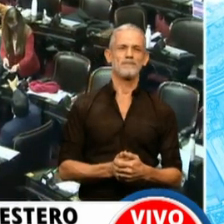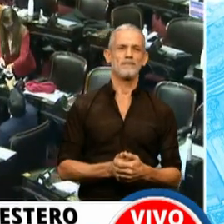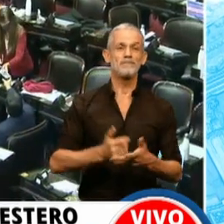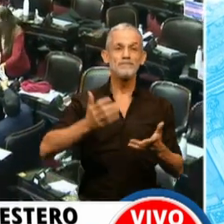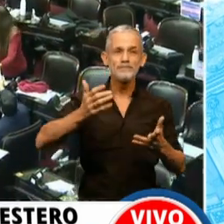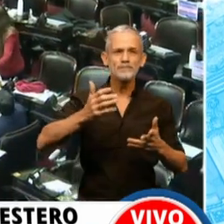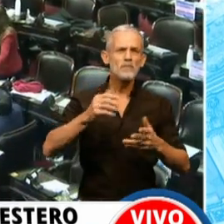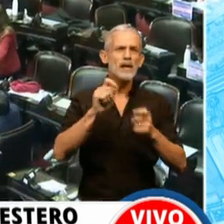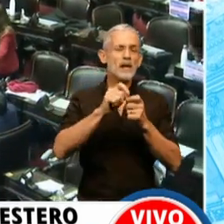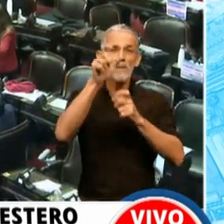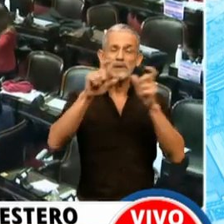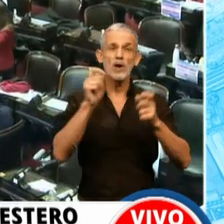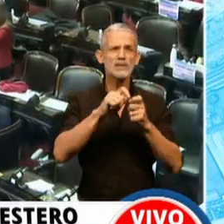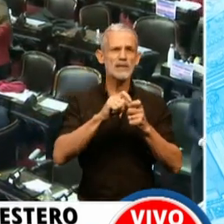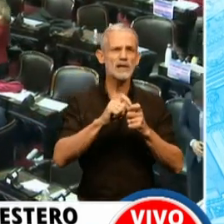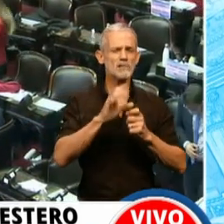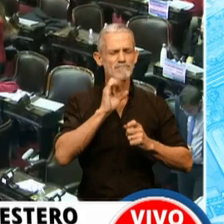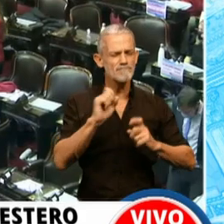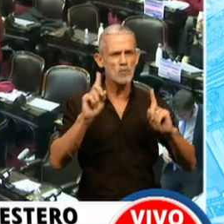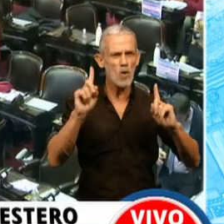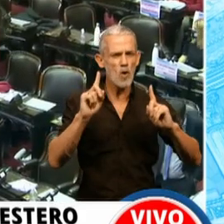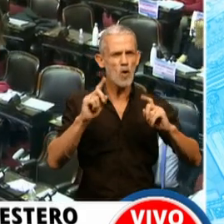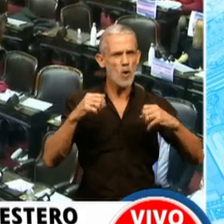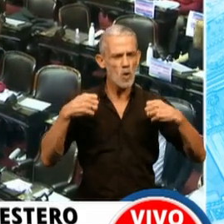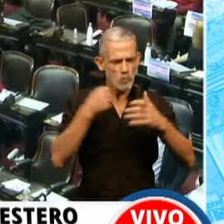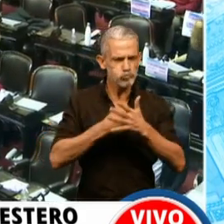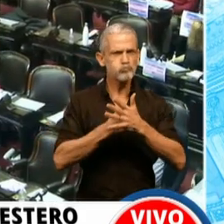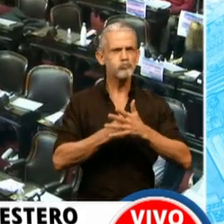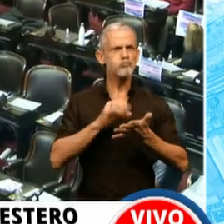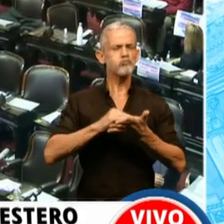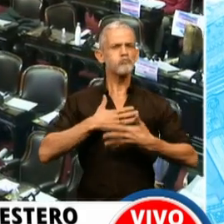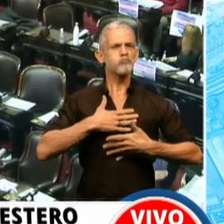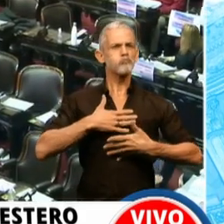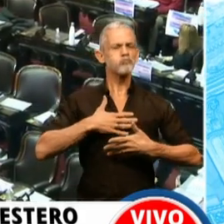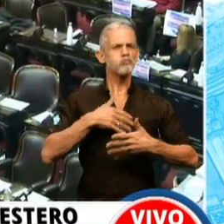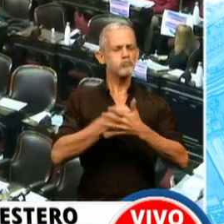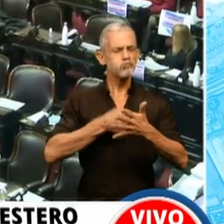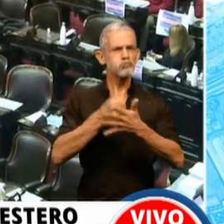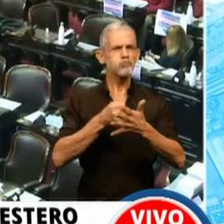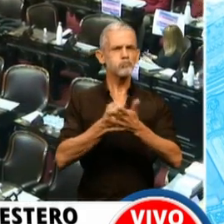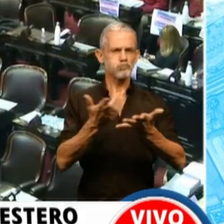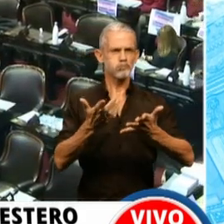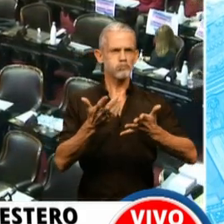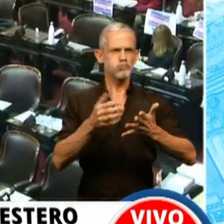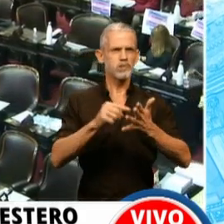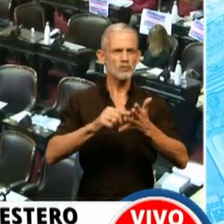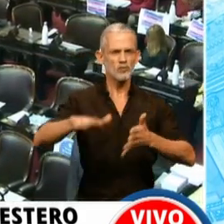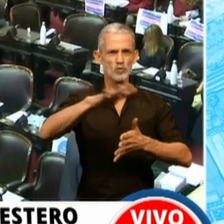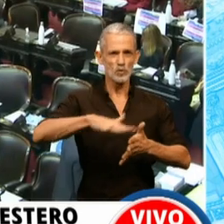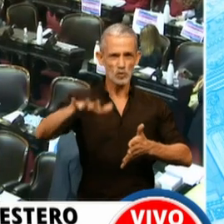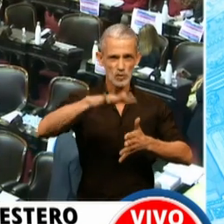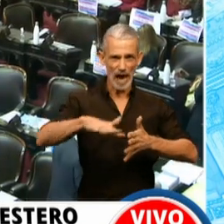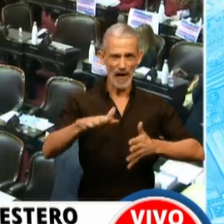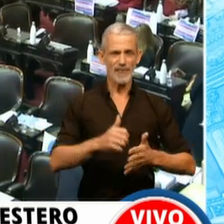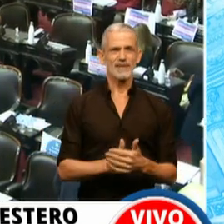los 20 niños no se resignan claman con una soberanía de su madre de ciudades que había